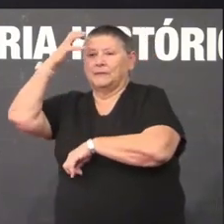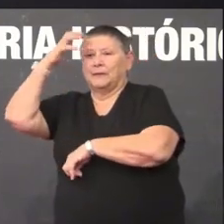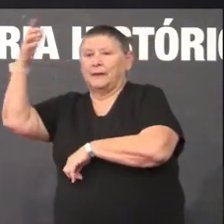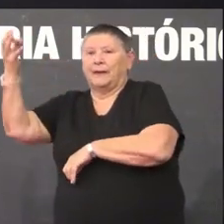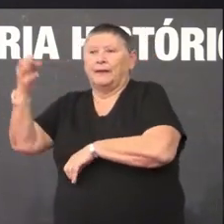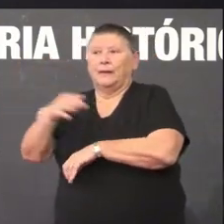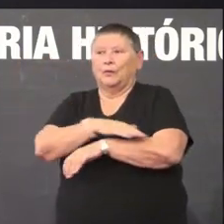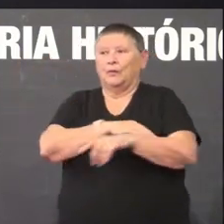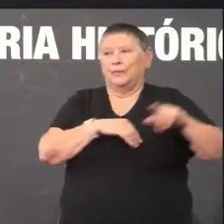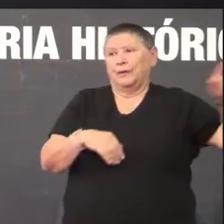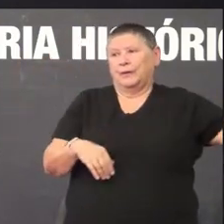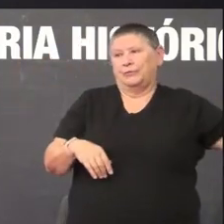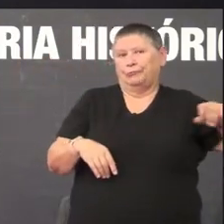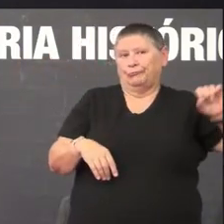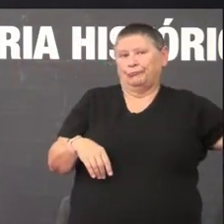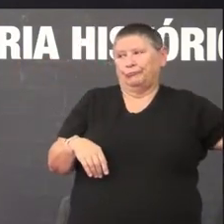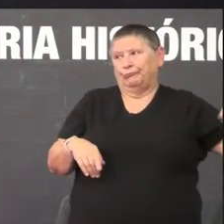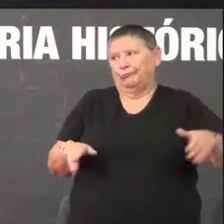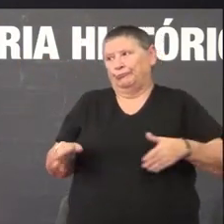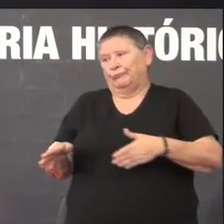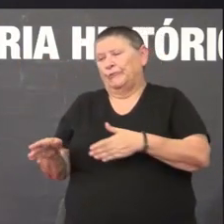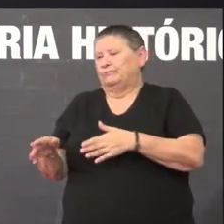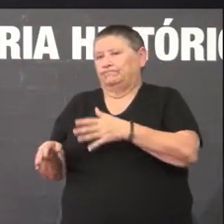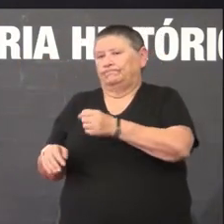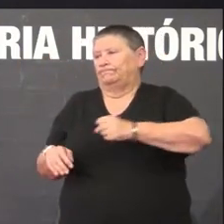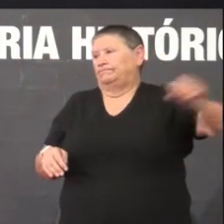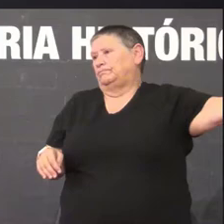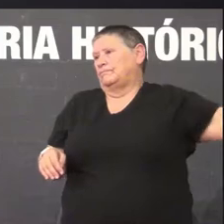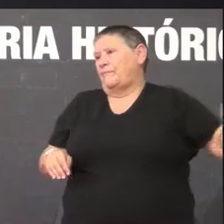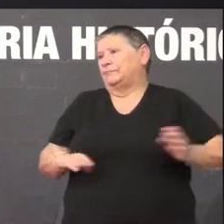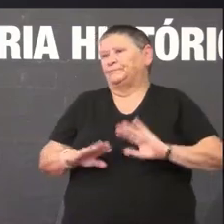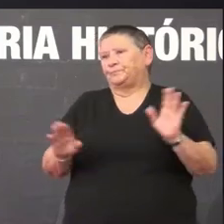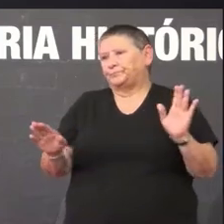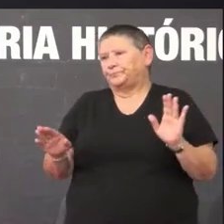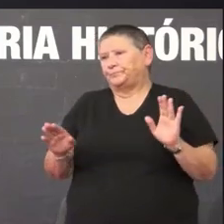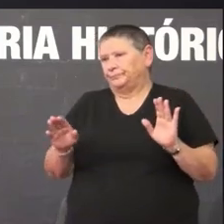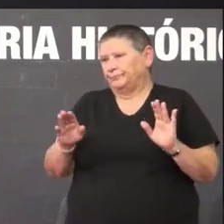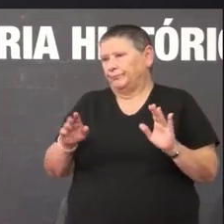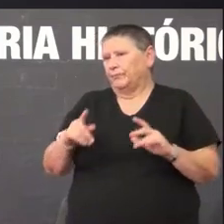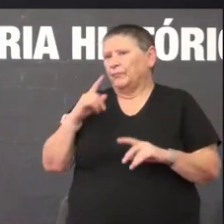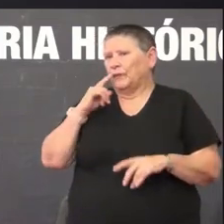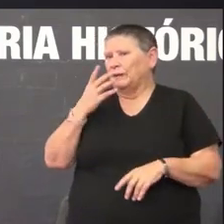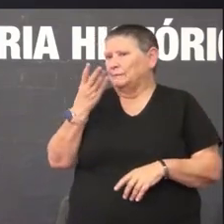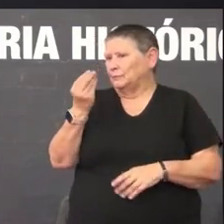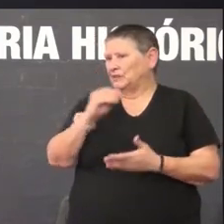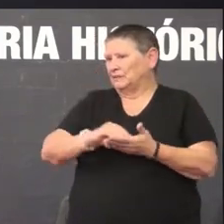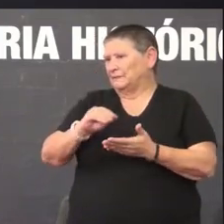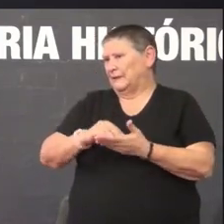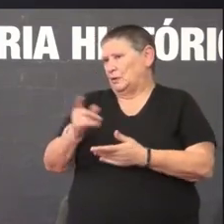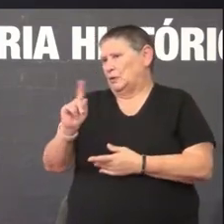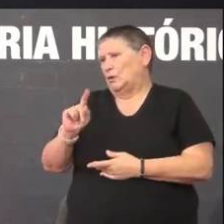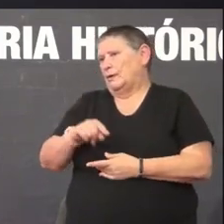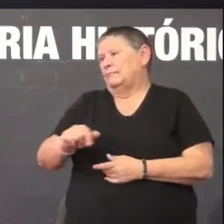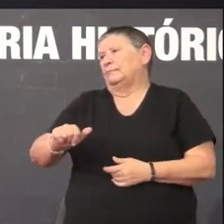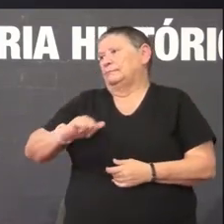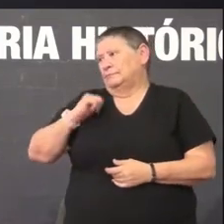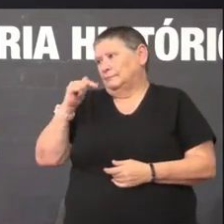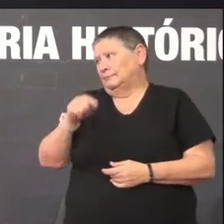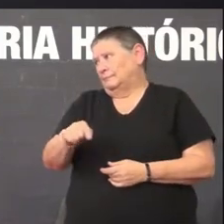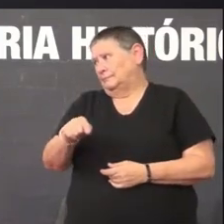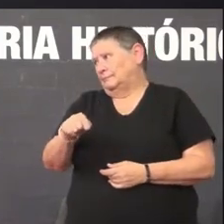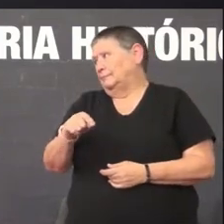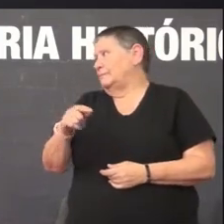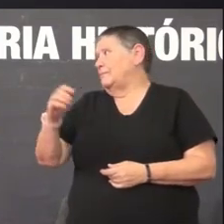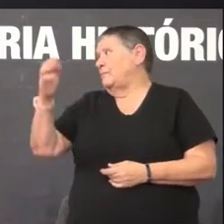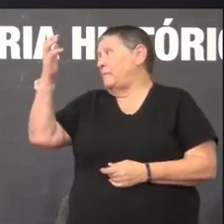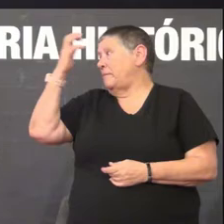Esta es una cosa que luego no se va a producir tanto, ¿eh? Pero aquí sí se produce. Pero el rey se